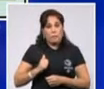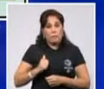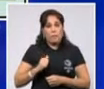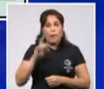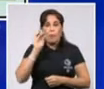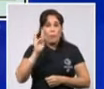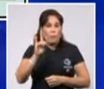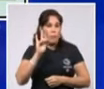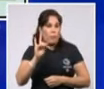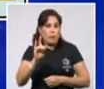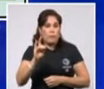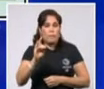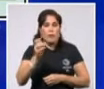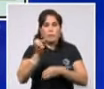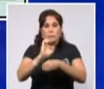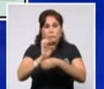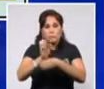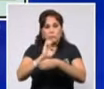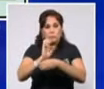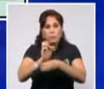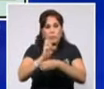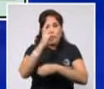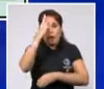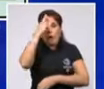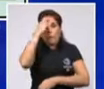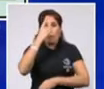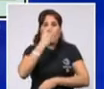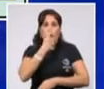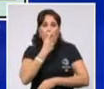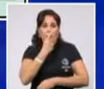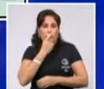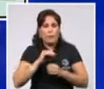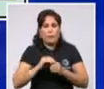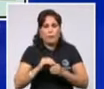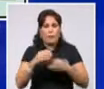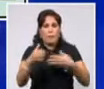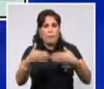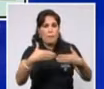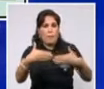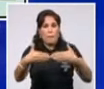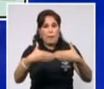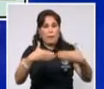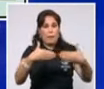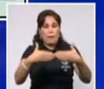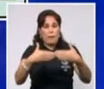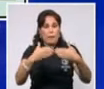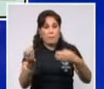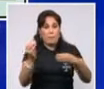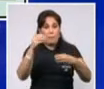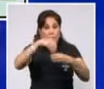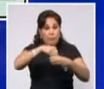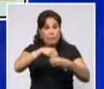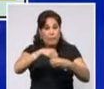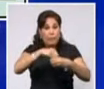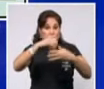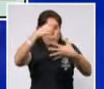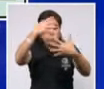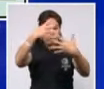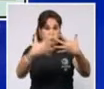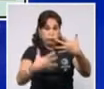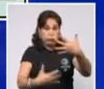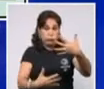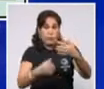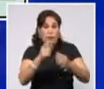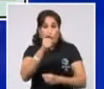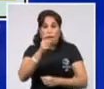Bolivia, Ecuador, República Dominicana, Panamá, y se incorpora a esta relación de los 13